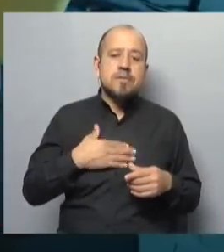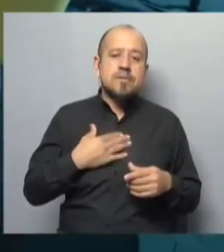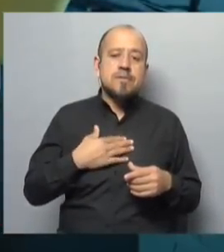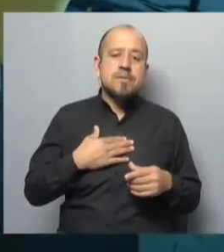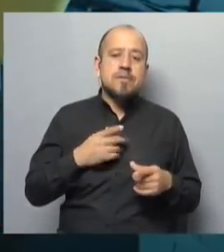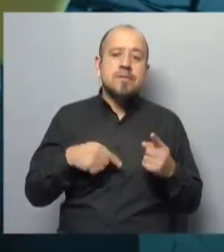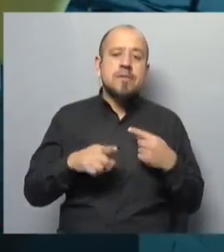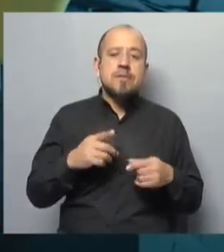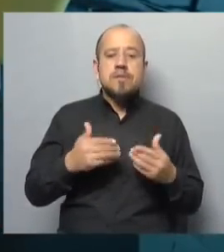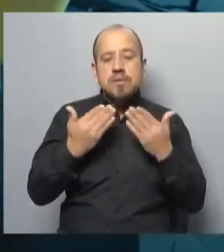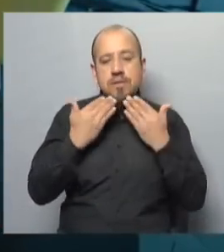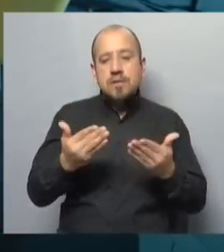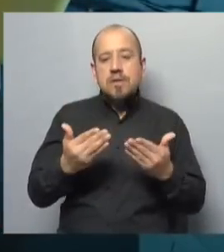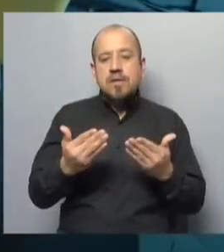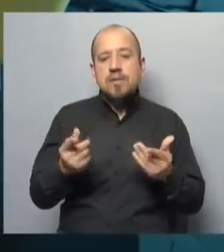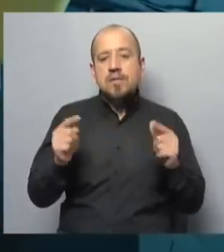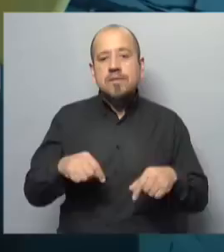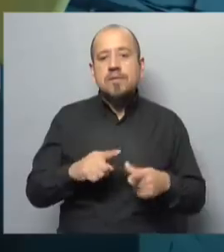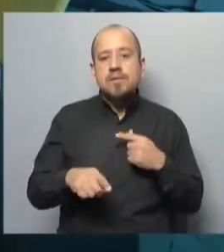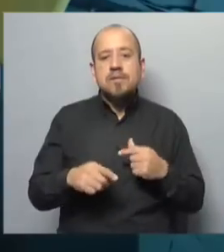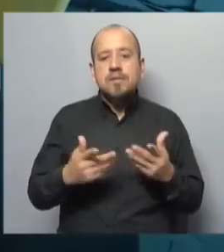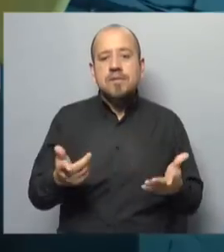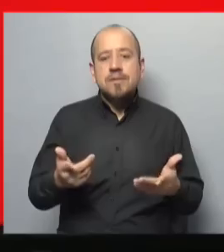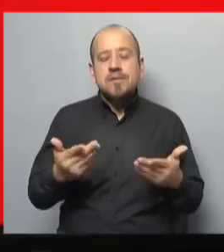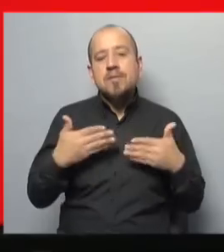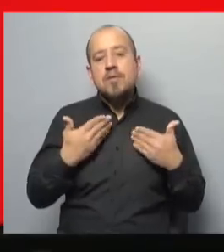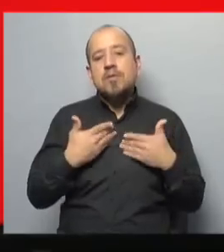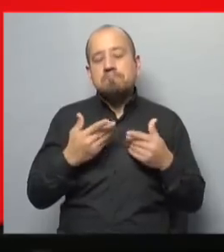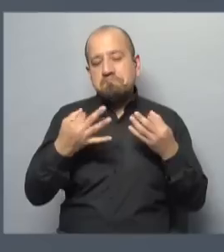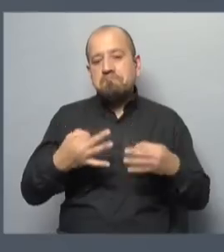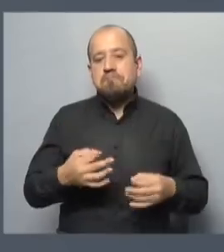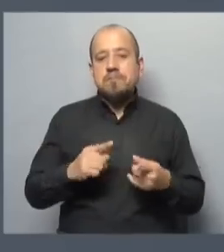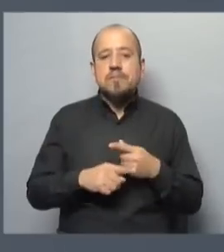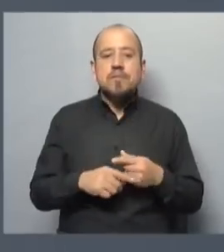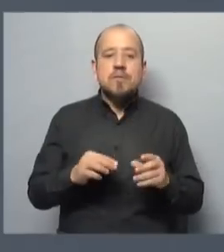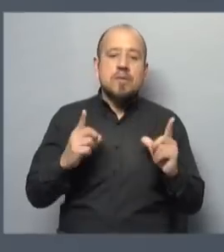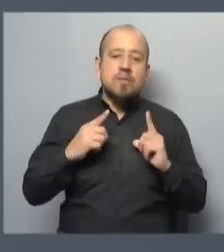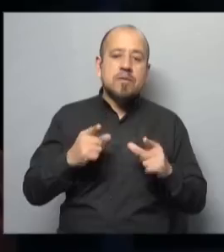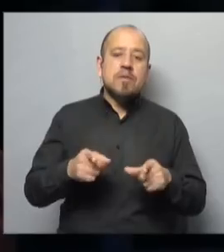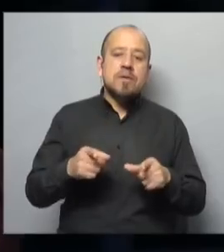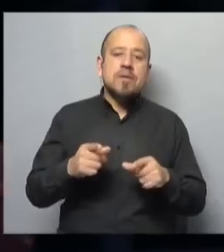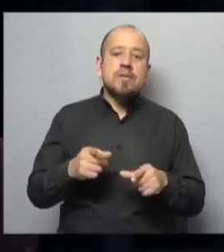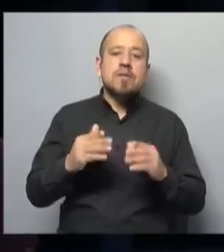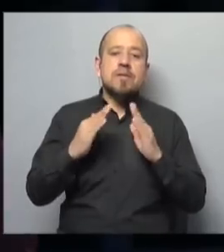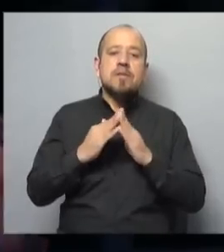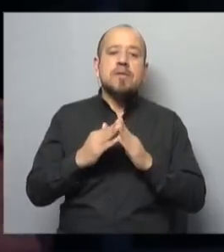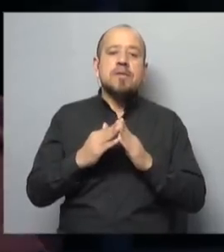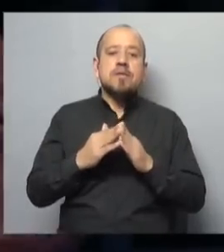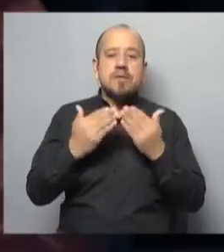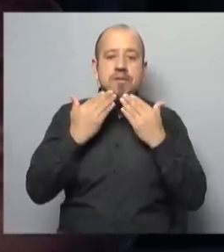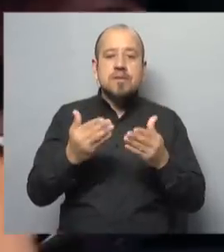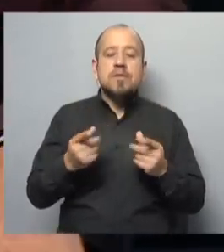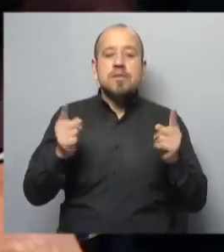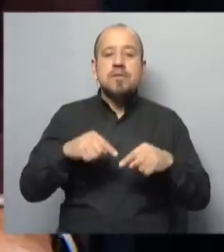más para hablar les agradezco mucho que ampliando las olas disfrute de pilas y espero que ustedes en su casa también así que bueno muchas gracias por todo